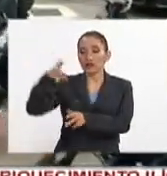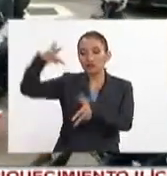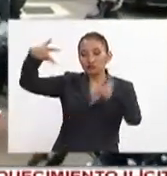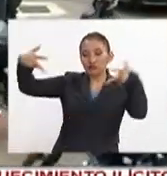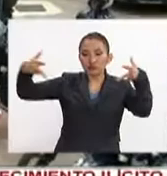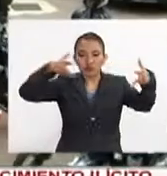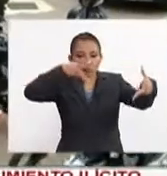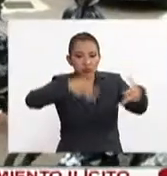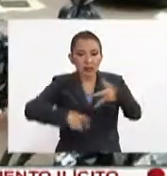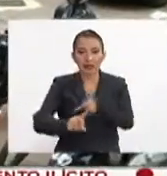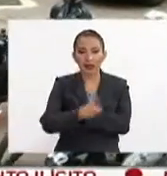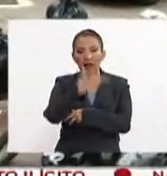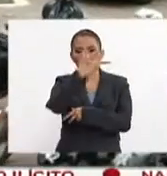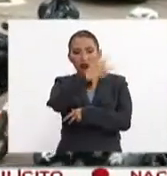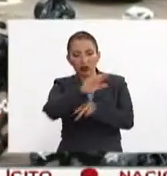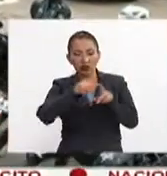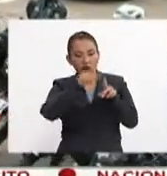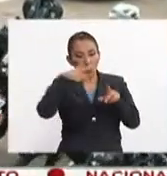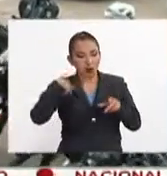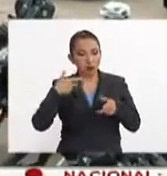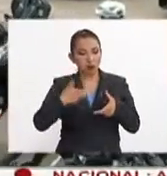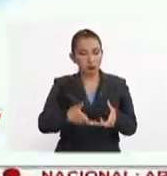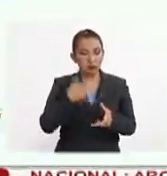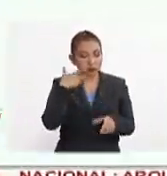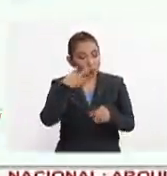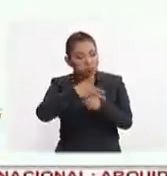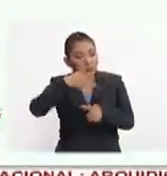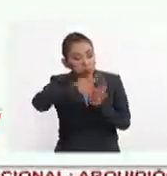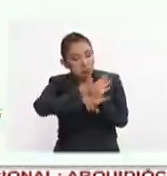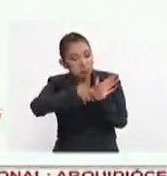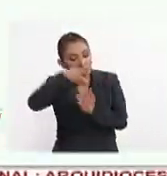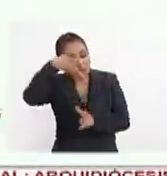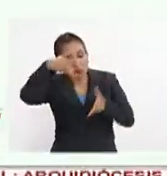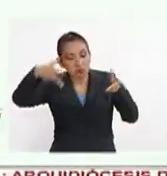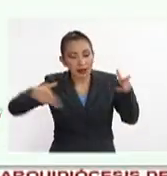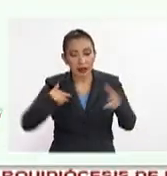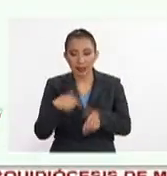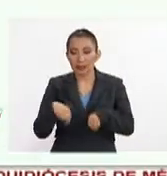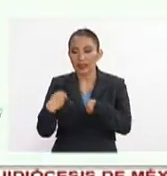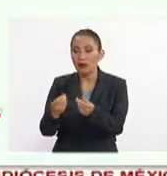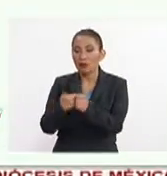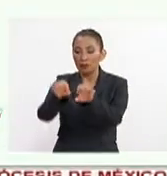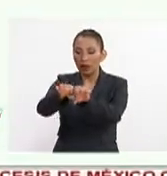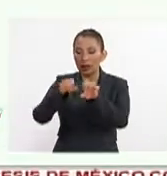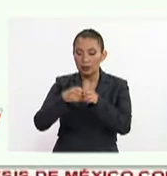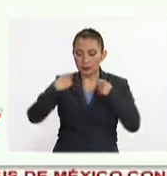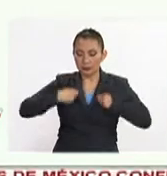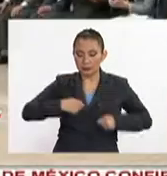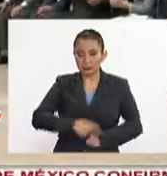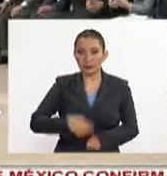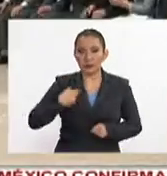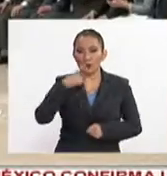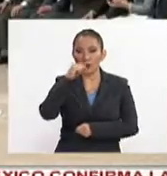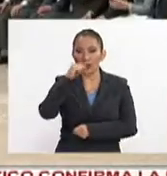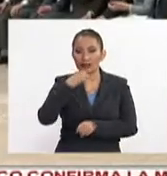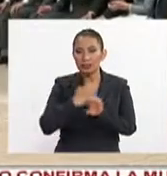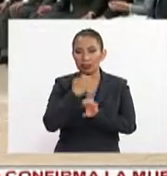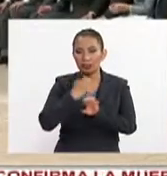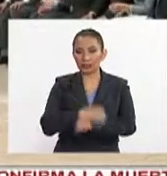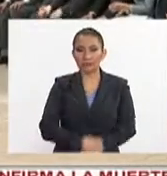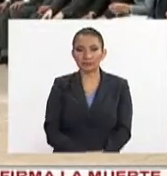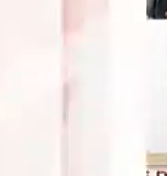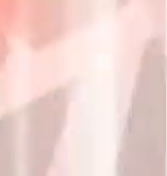cámaras de seguridad, 38 arcos carreteros con videovigilancia y se les proporcionará nuevos equipos a los elementos de la Policía